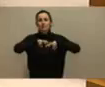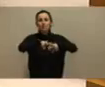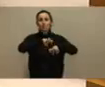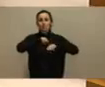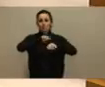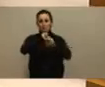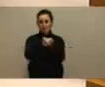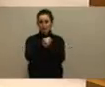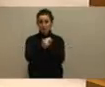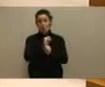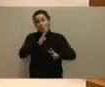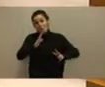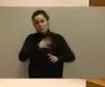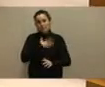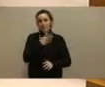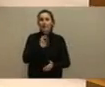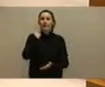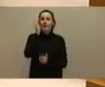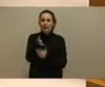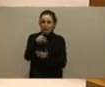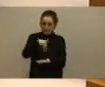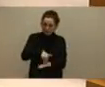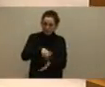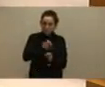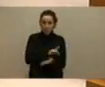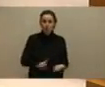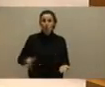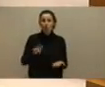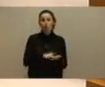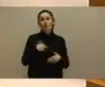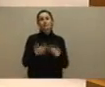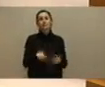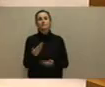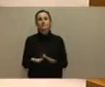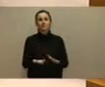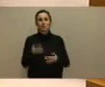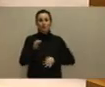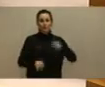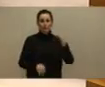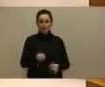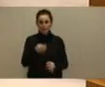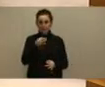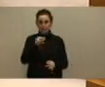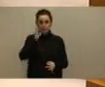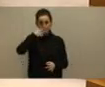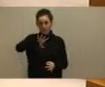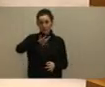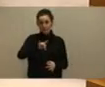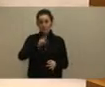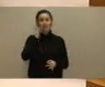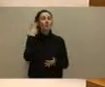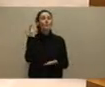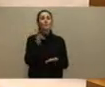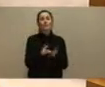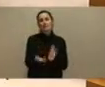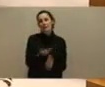diligencias. Sí es posible personarse en las diligencias o procedimientos judiciales y, a ese respecto, ya le he dado fecha